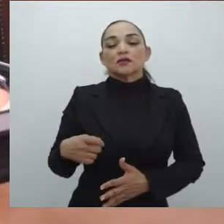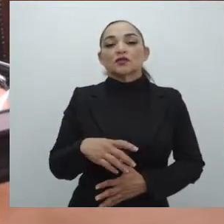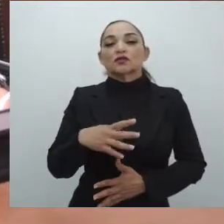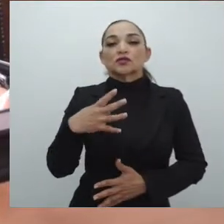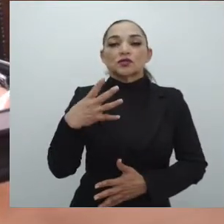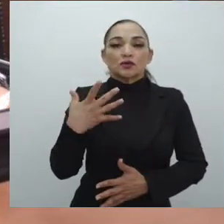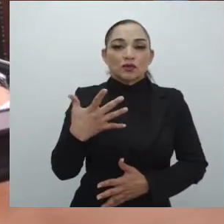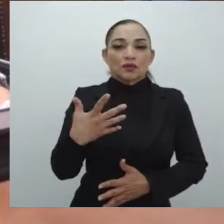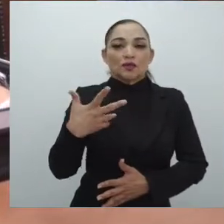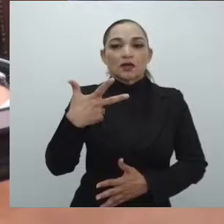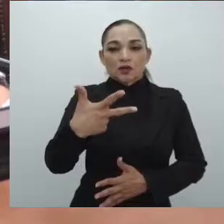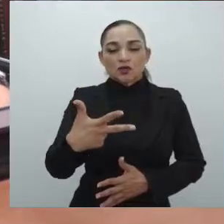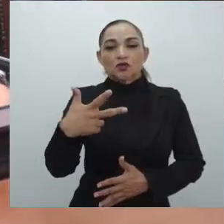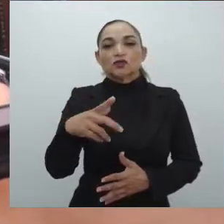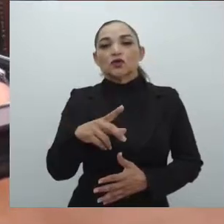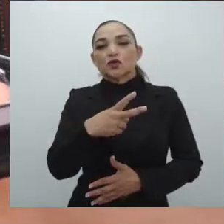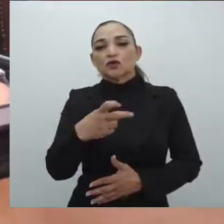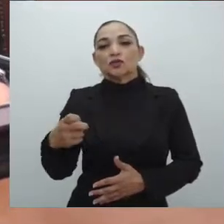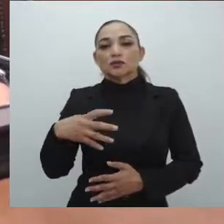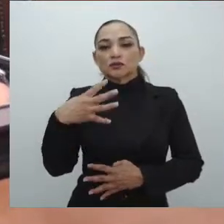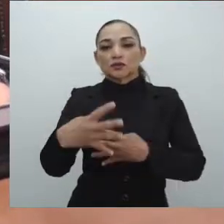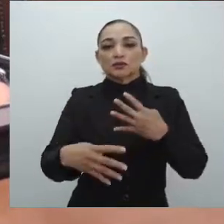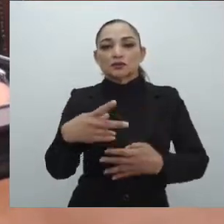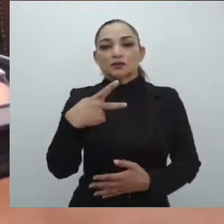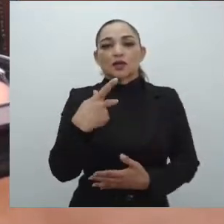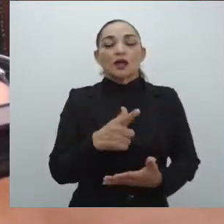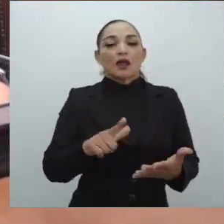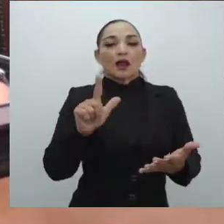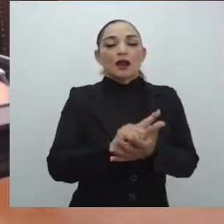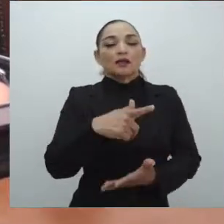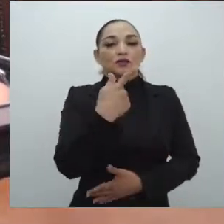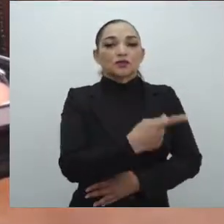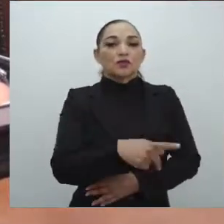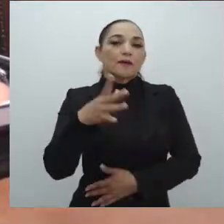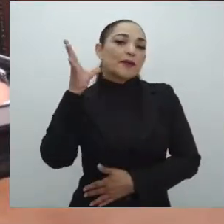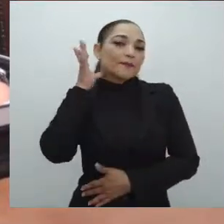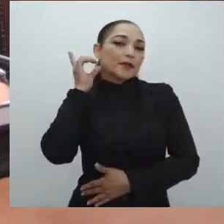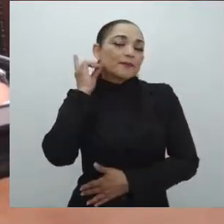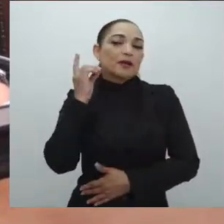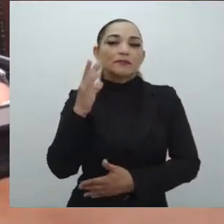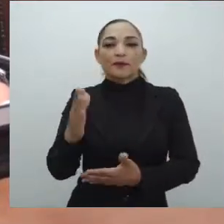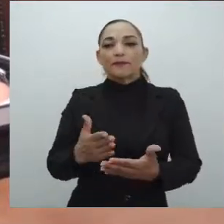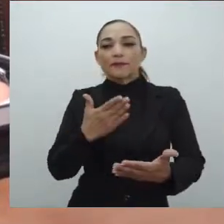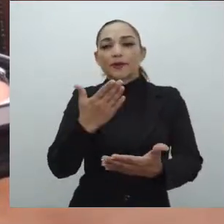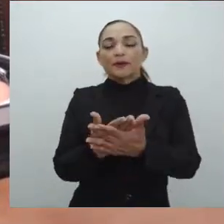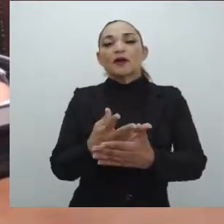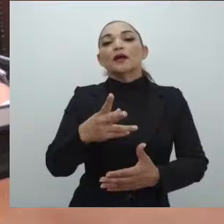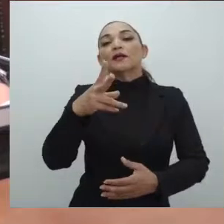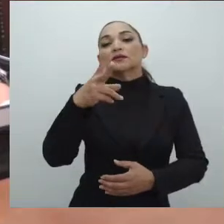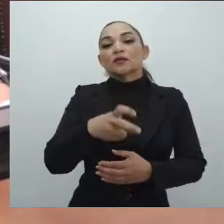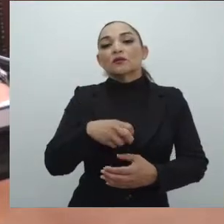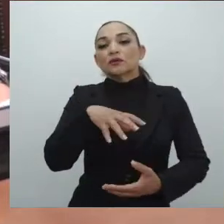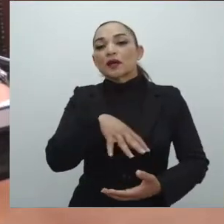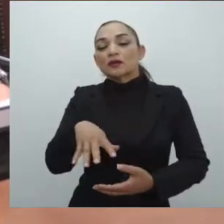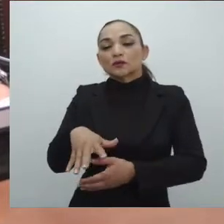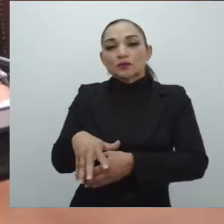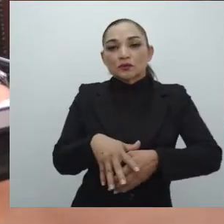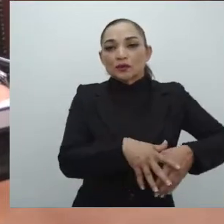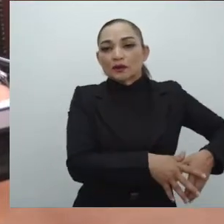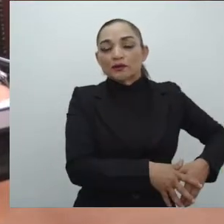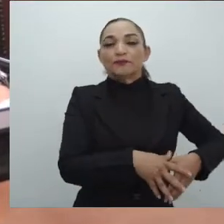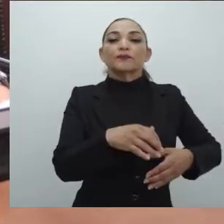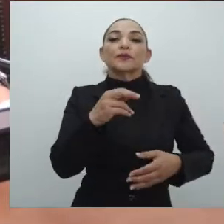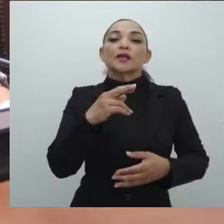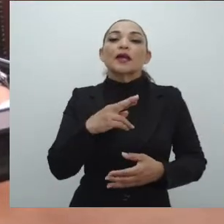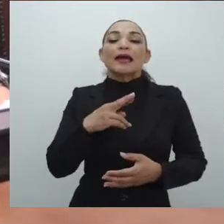158 y 214 de la Ley Orgánica del Congreso del Estado, me permito proponer la dispensa de la segunda lectura al dictamen